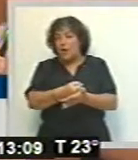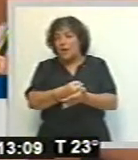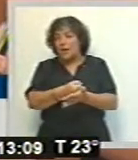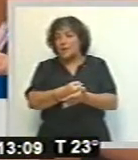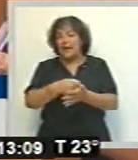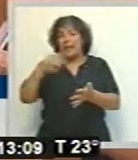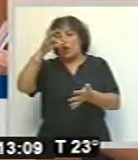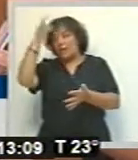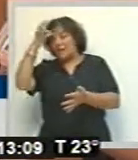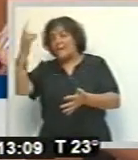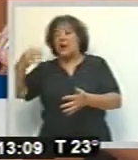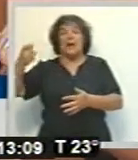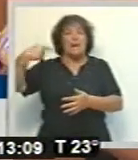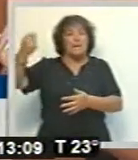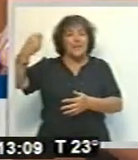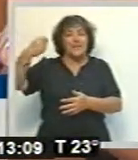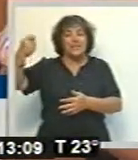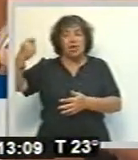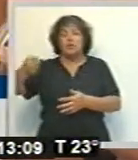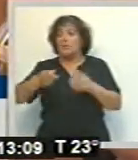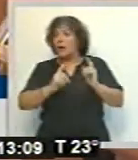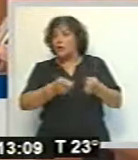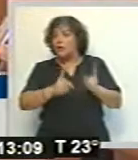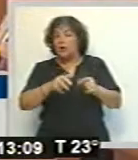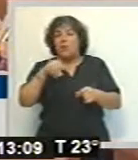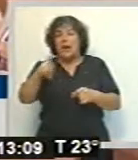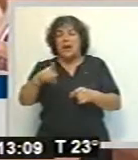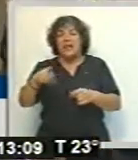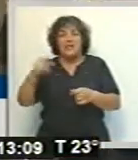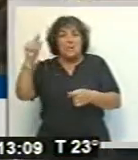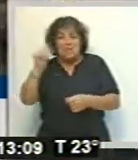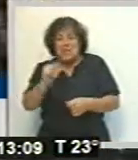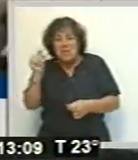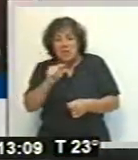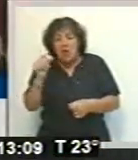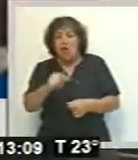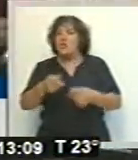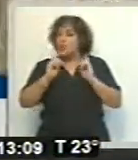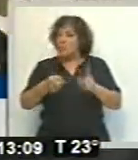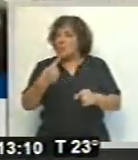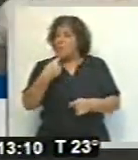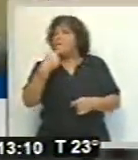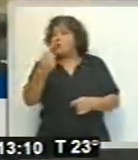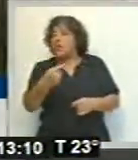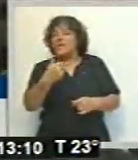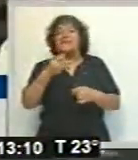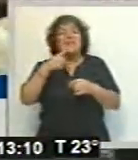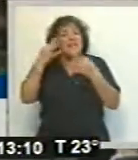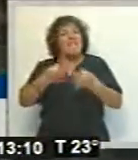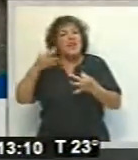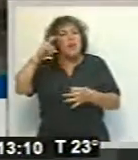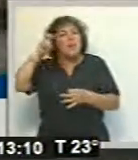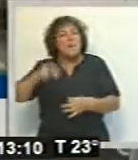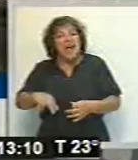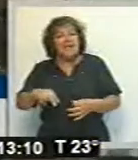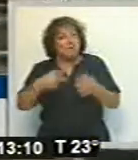de la pensión al mérito artístico, si van a seguir cobrando esta miseria. Vamos a cuestionar si realmente va a haber un plan que